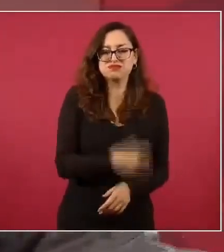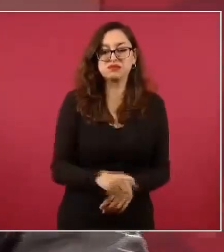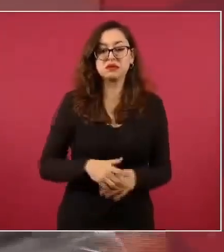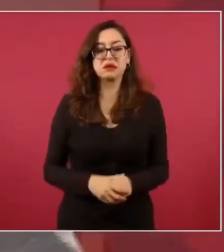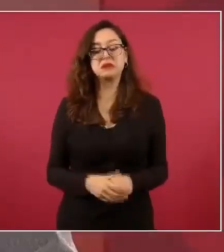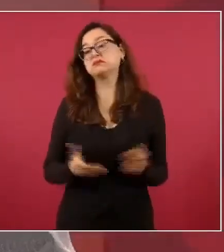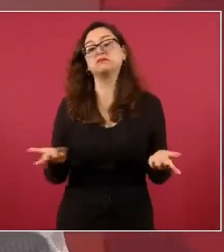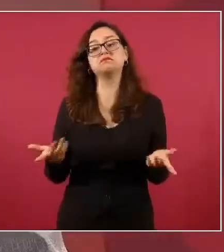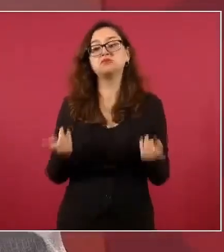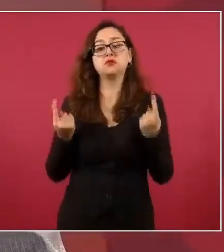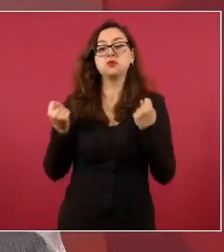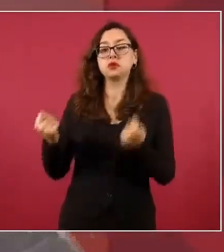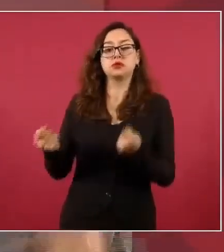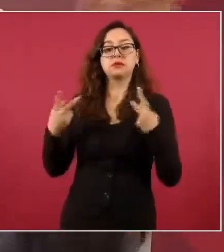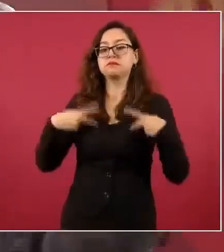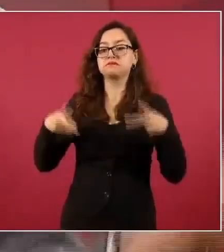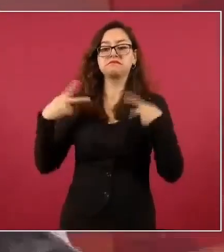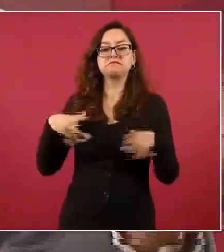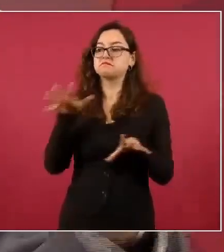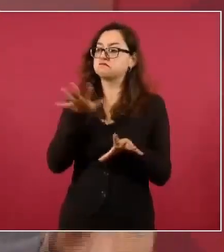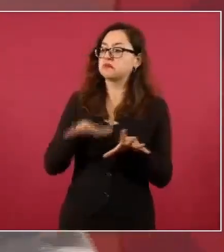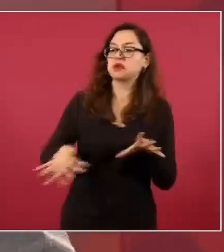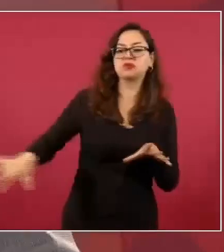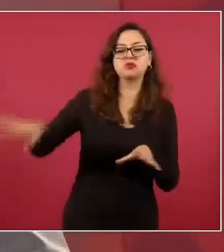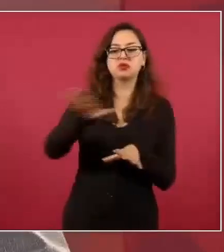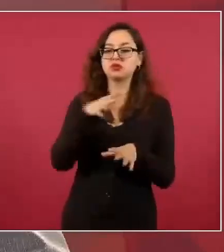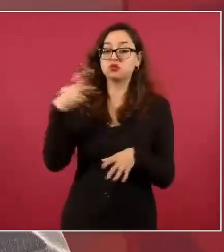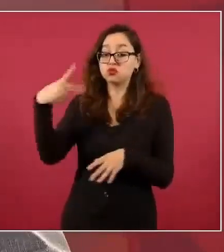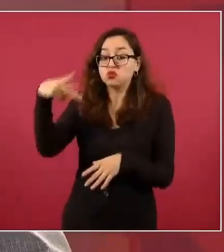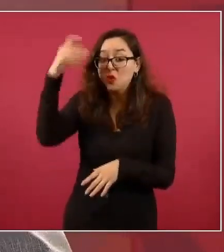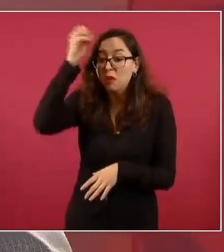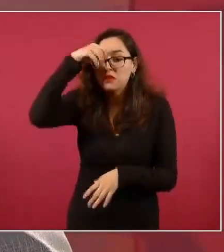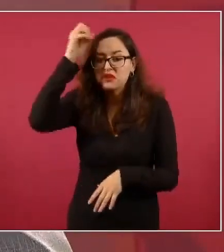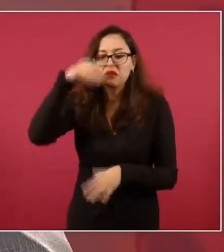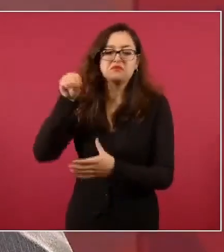pueblo, que es el soberano,